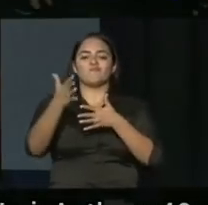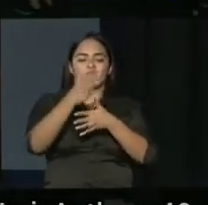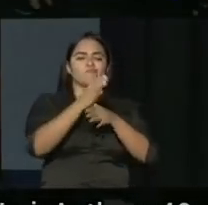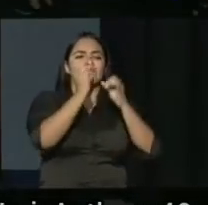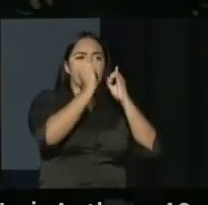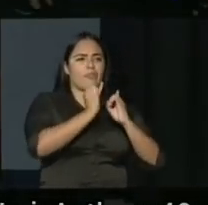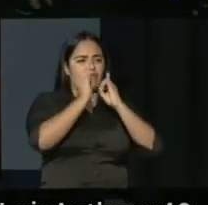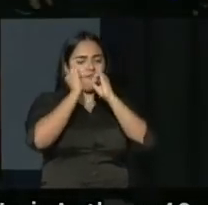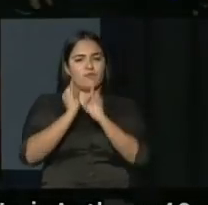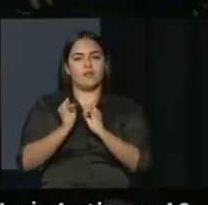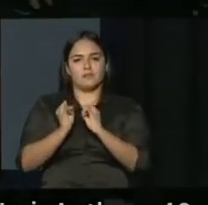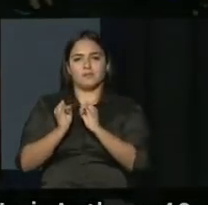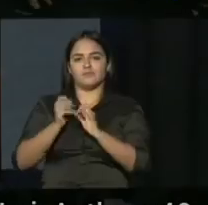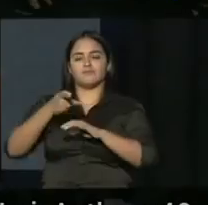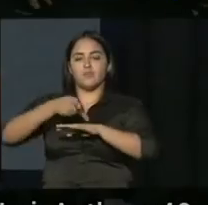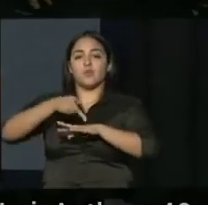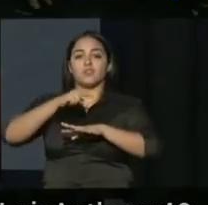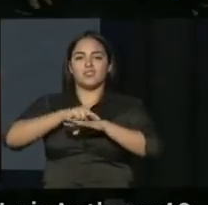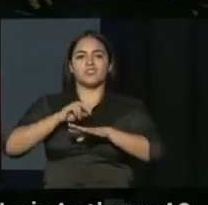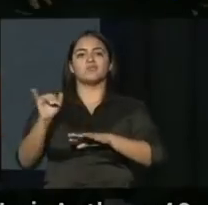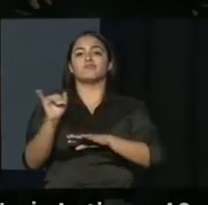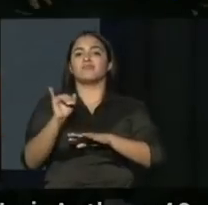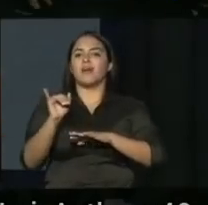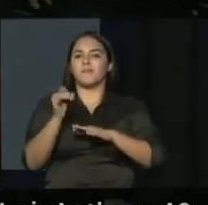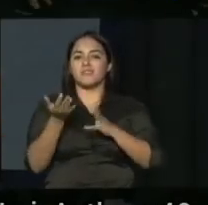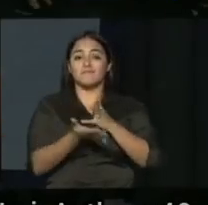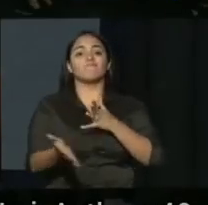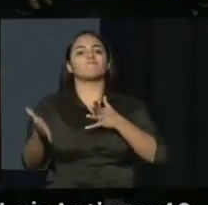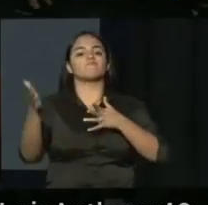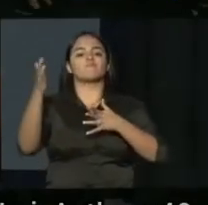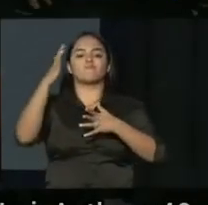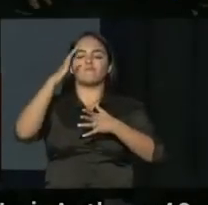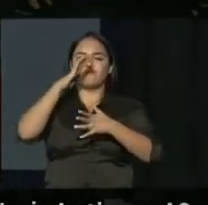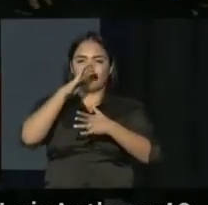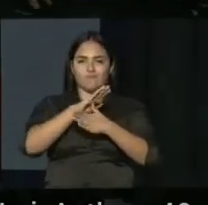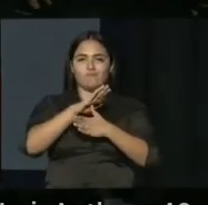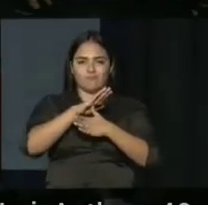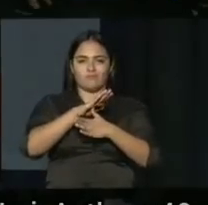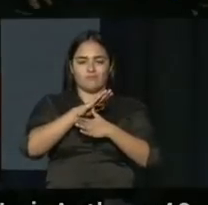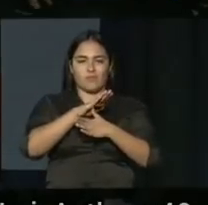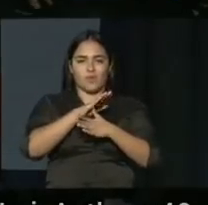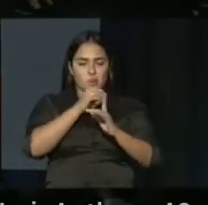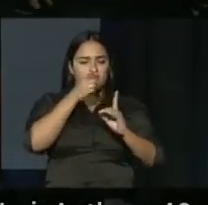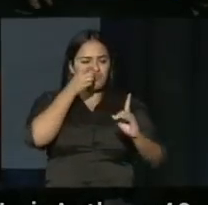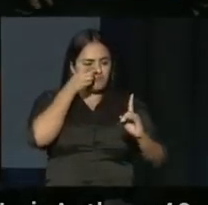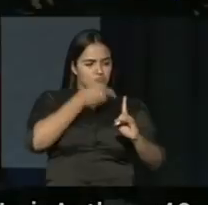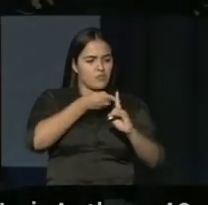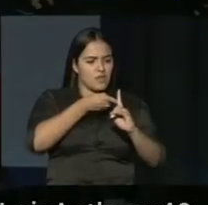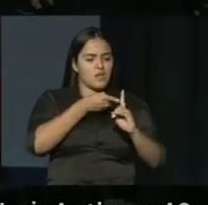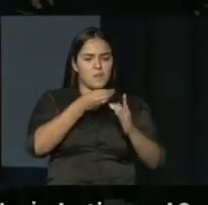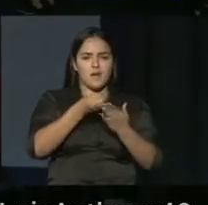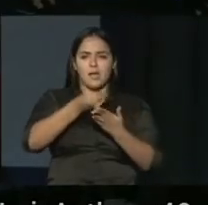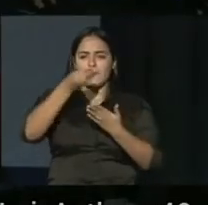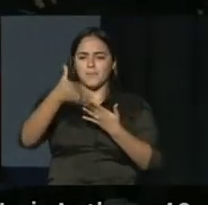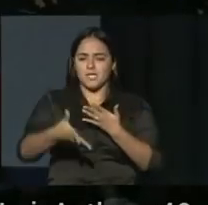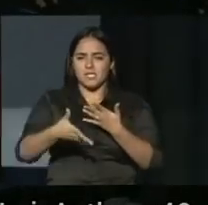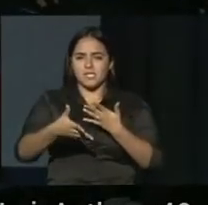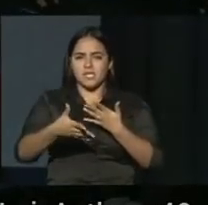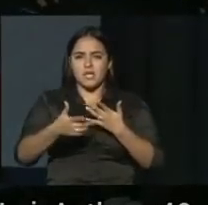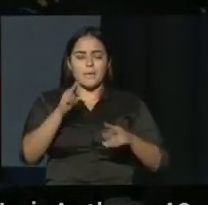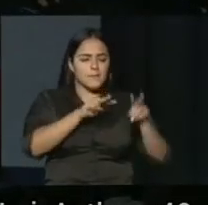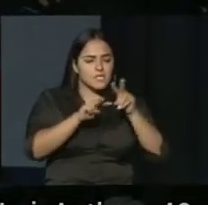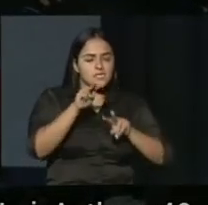individualmente, Puerto Rico tiene que destacarse como un destino ideal para invertir, visitar, residir